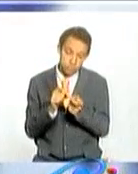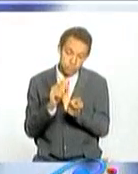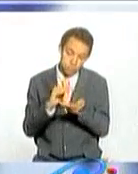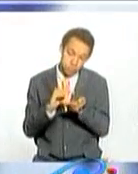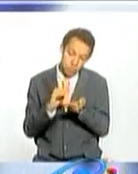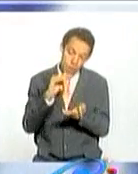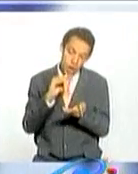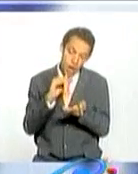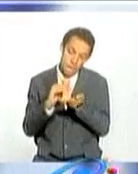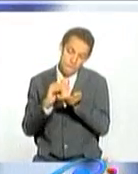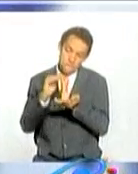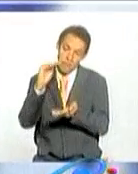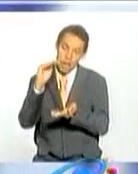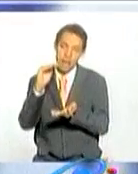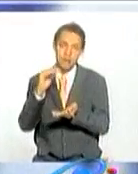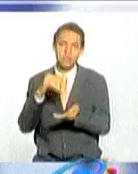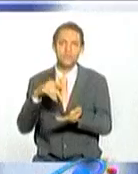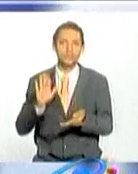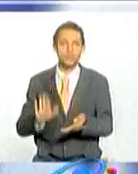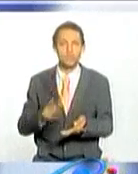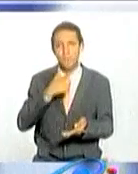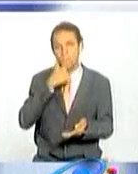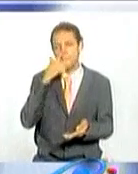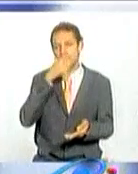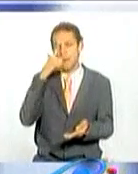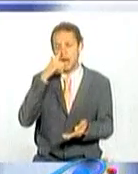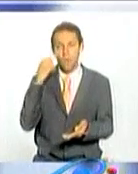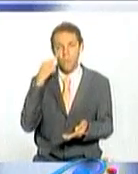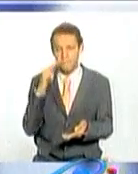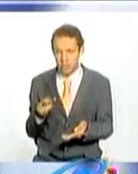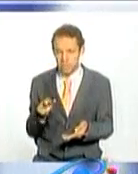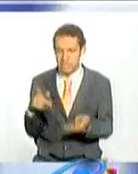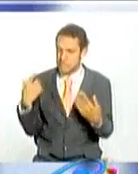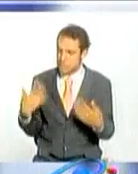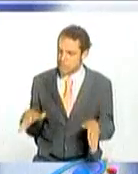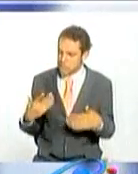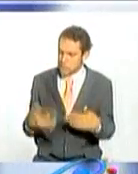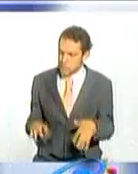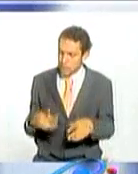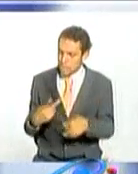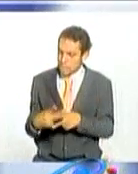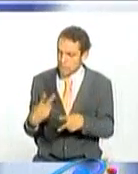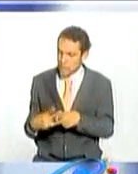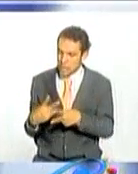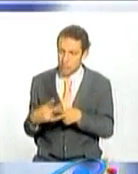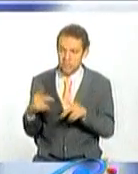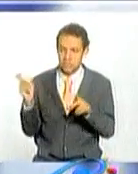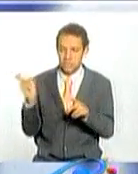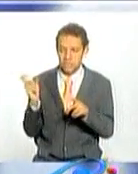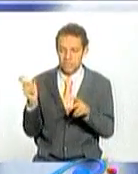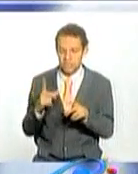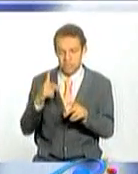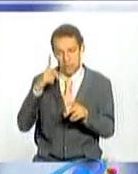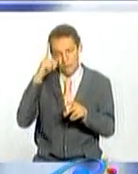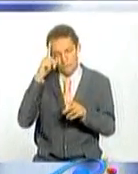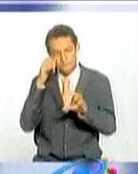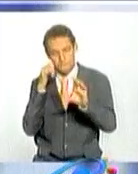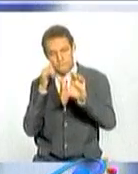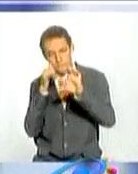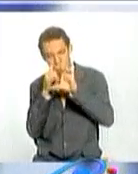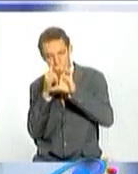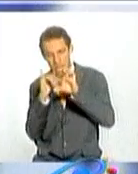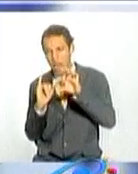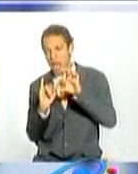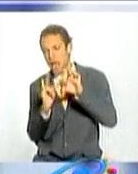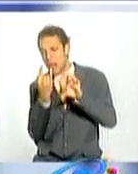y lo vemos muy blanco, muy ecogénico, pues ameritamos un estudio de pronto de una biopsia endometrial para descartar que no